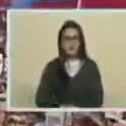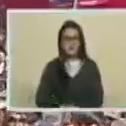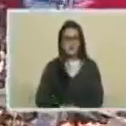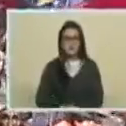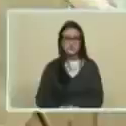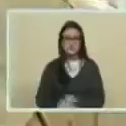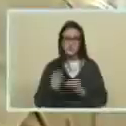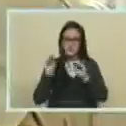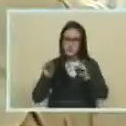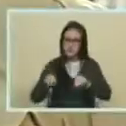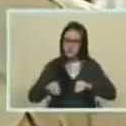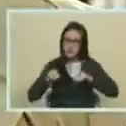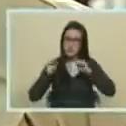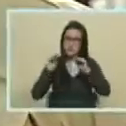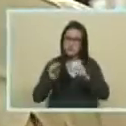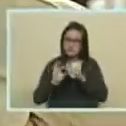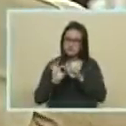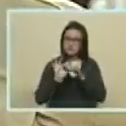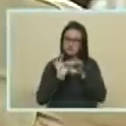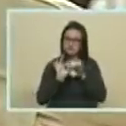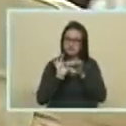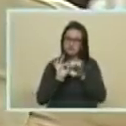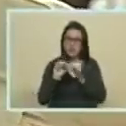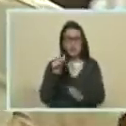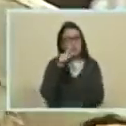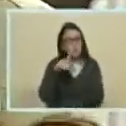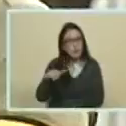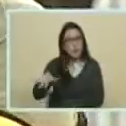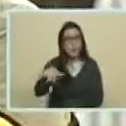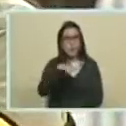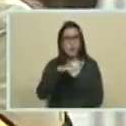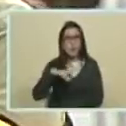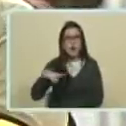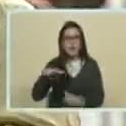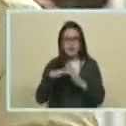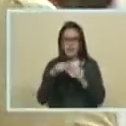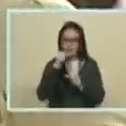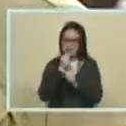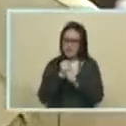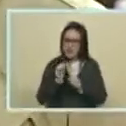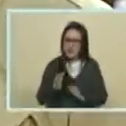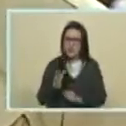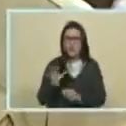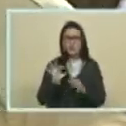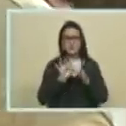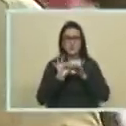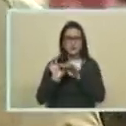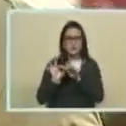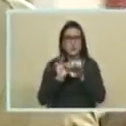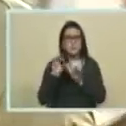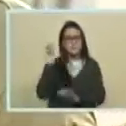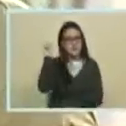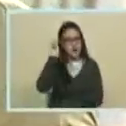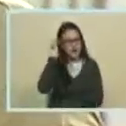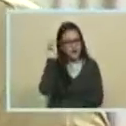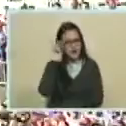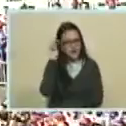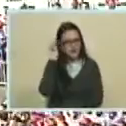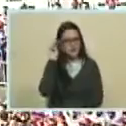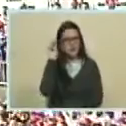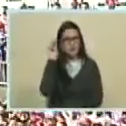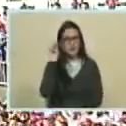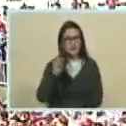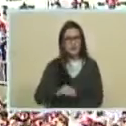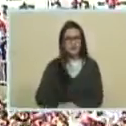Llamo a la unión del pueblo y todos sus sectores sociales, la clase obrera, los maestros, las